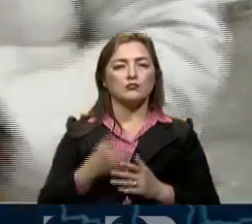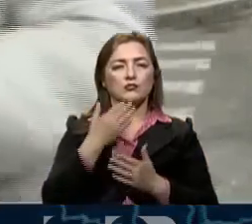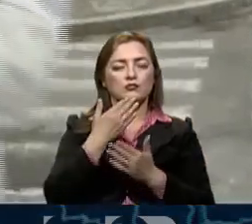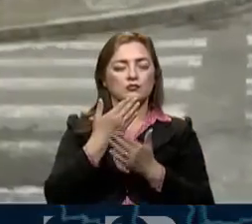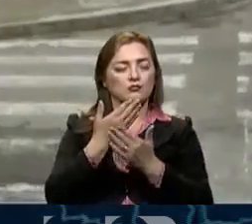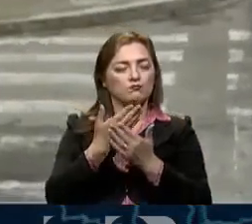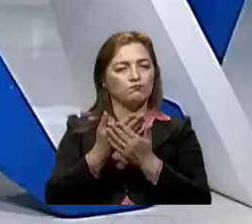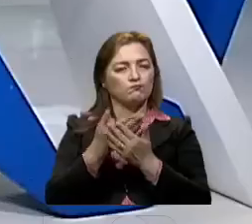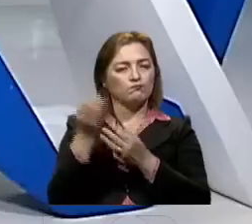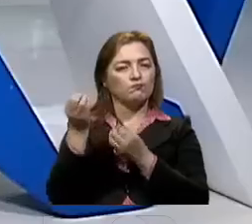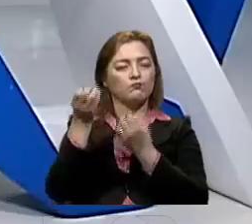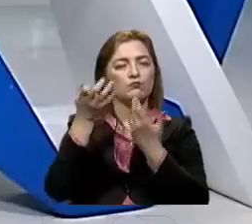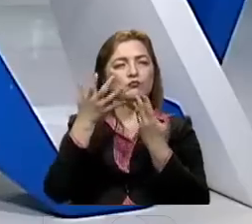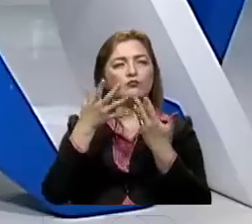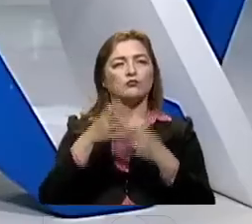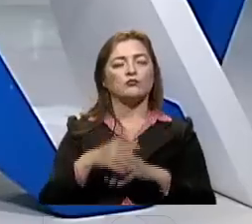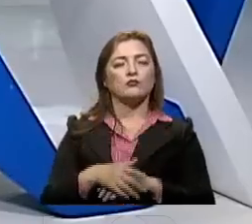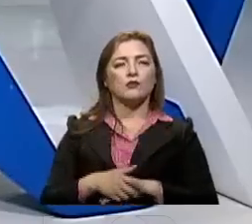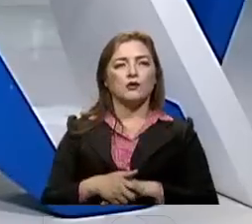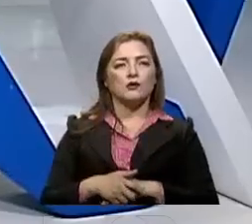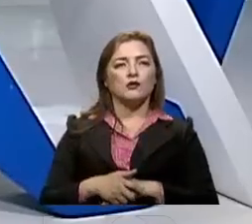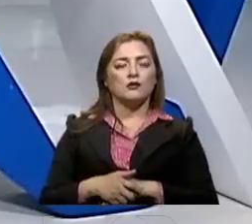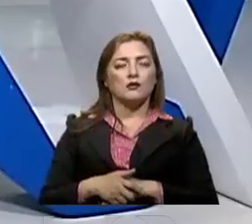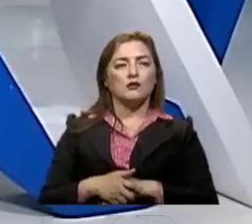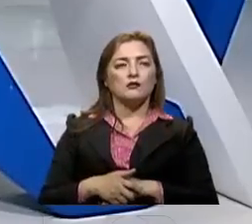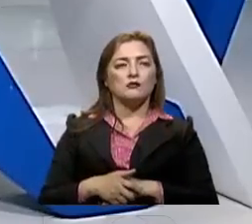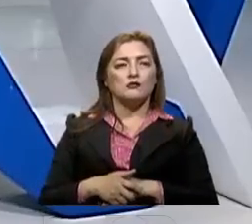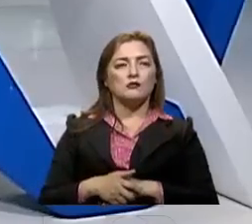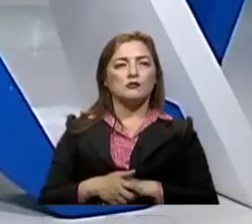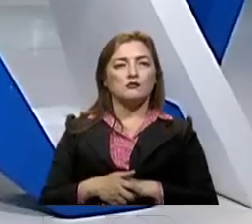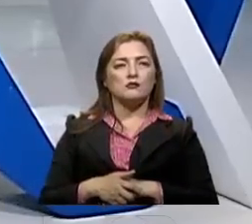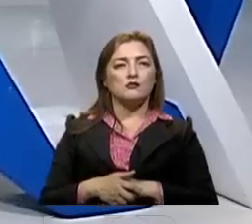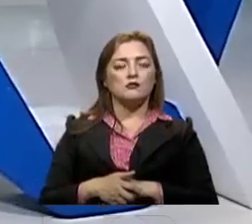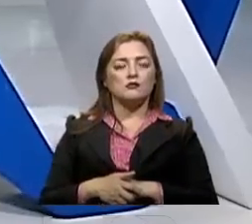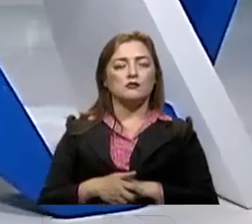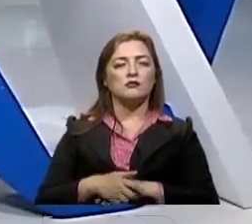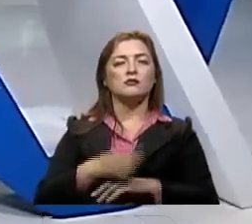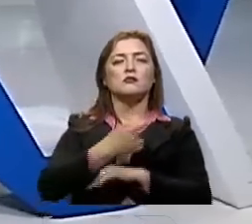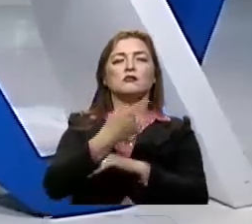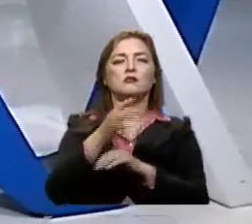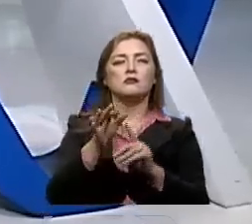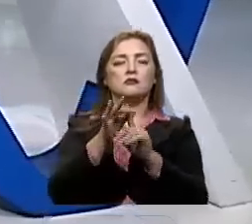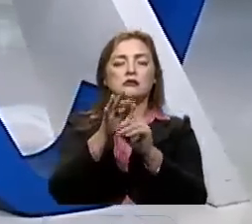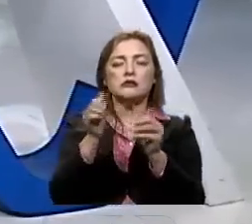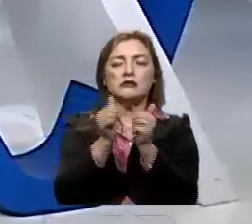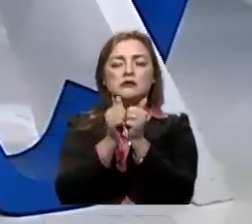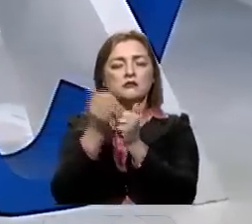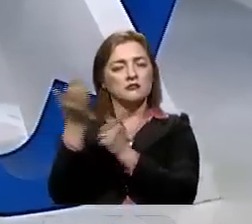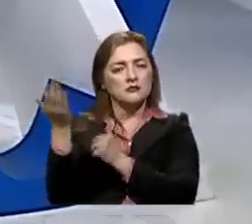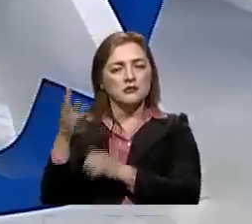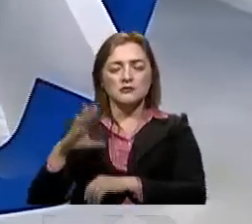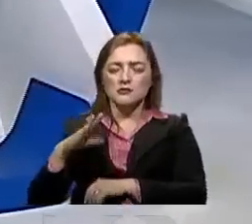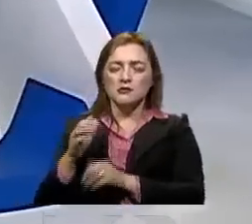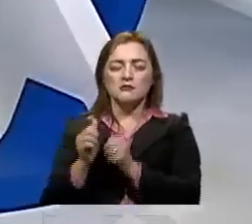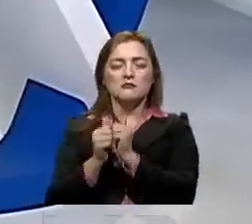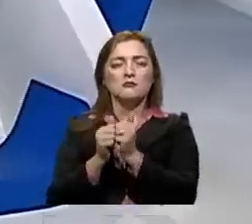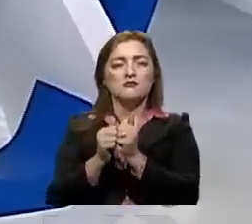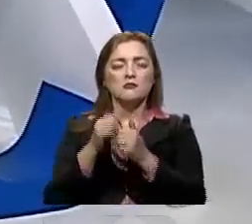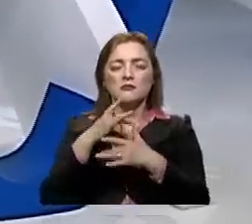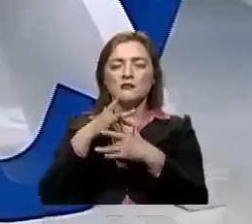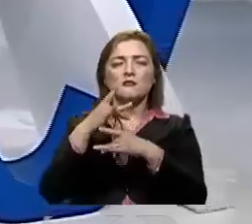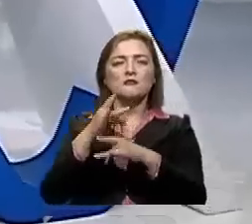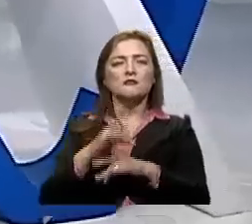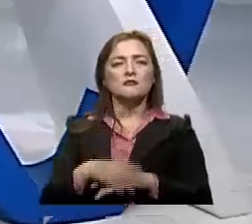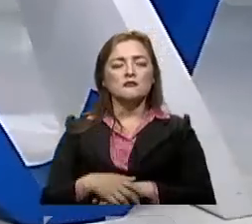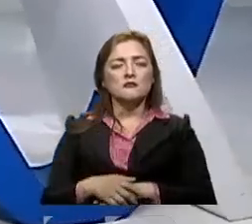Muchísimas gracias, Juan Miguel, por tu reporte. Vamos ahora con nuestro segmento de efemérides y por eso ya nos acompaña Albertito. Qué gusto. A